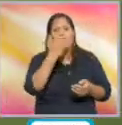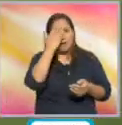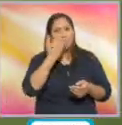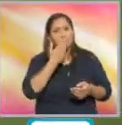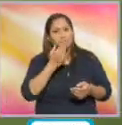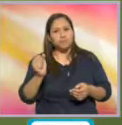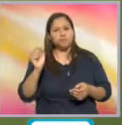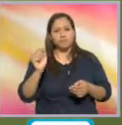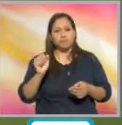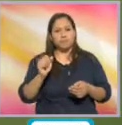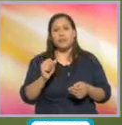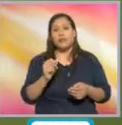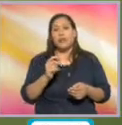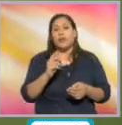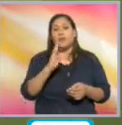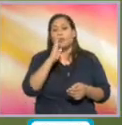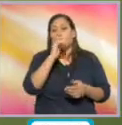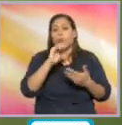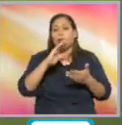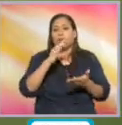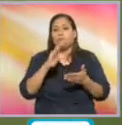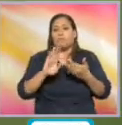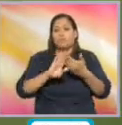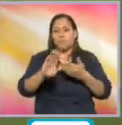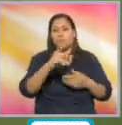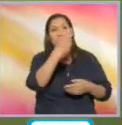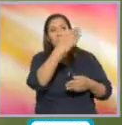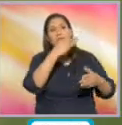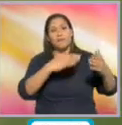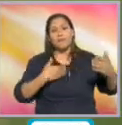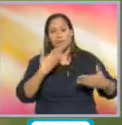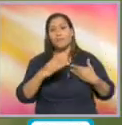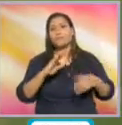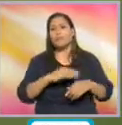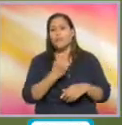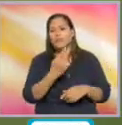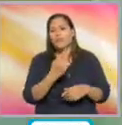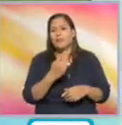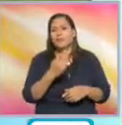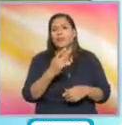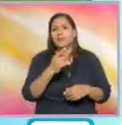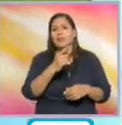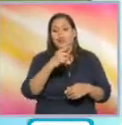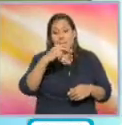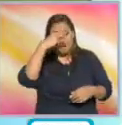Con talento. Es inevitable, por en ejemplo. un festival como este. Exactamente, pero Ay, porque sí. además es inevitable que el Sí.